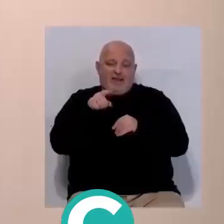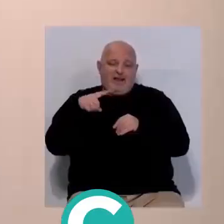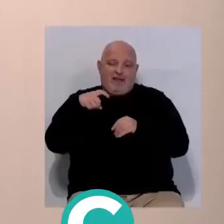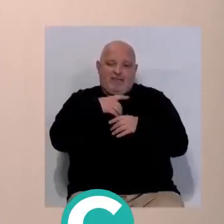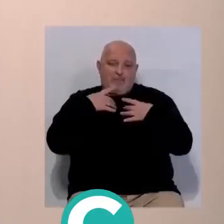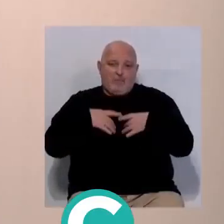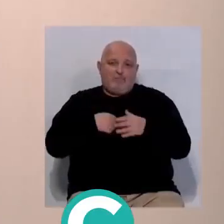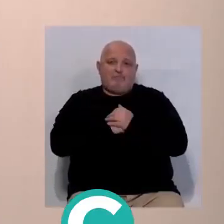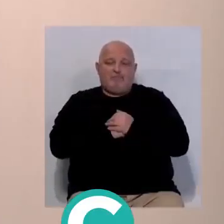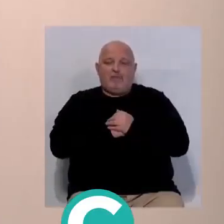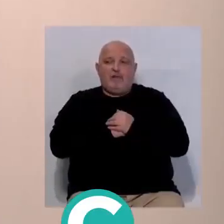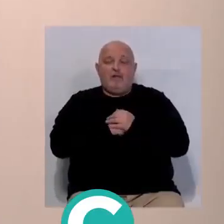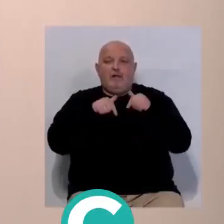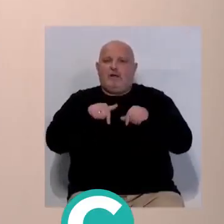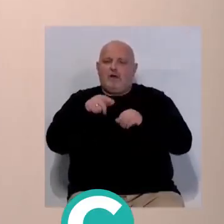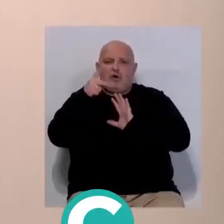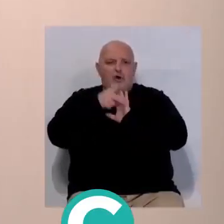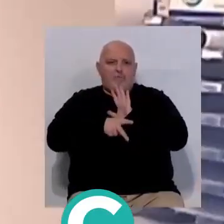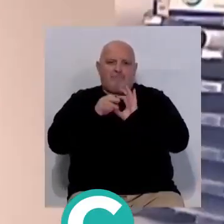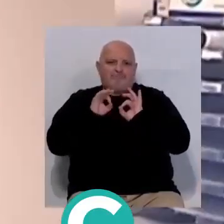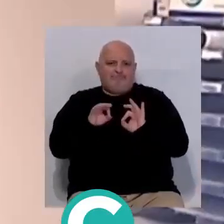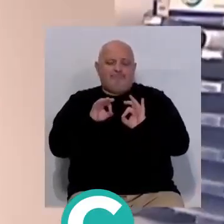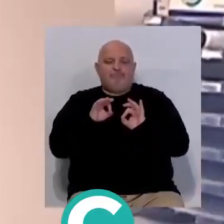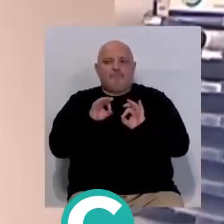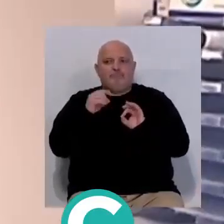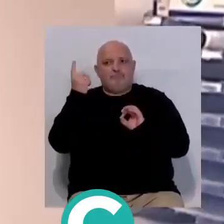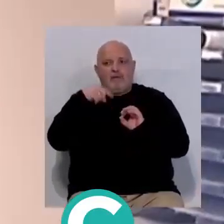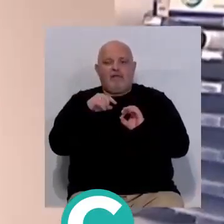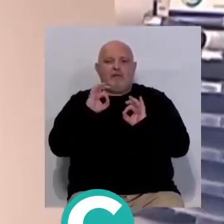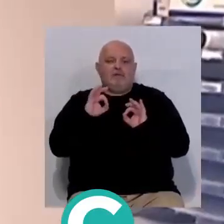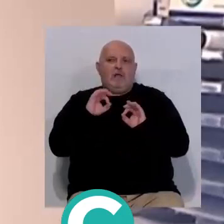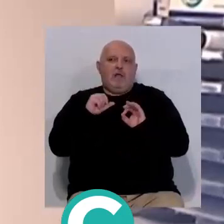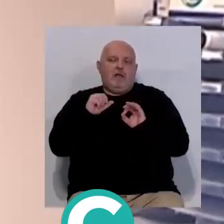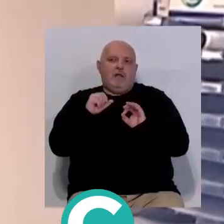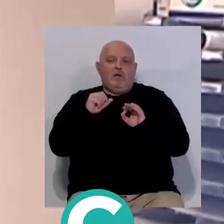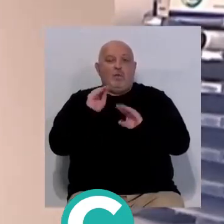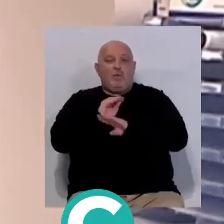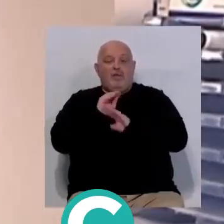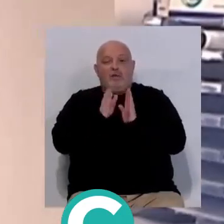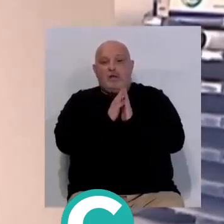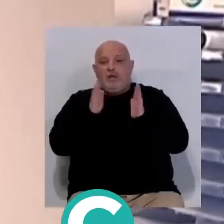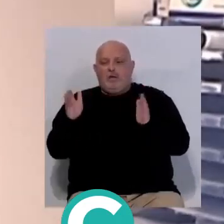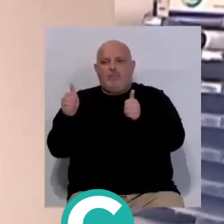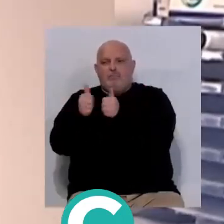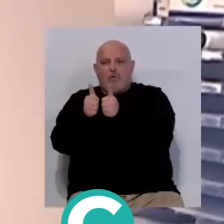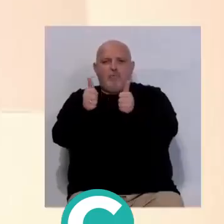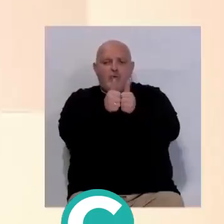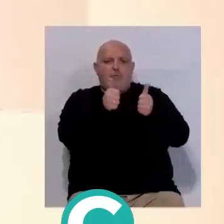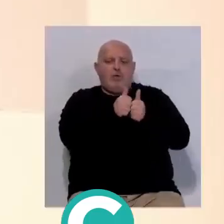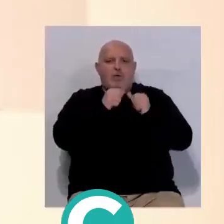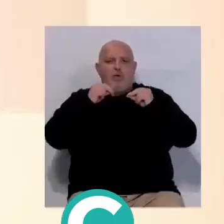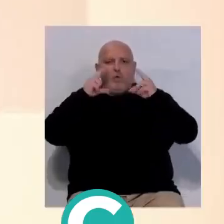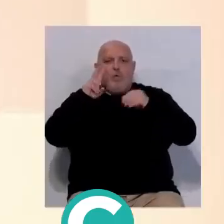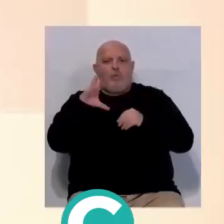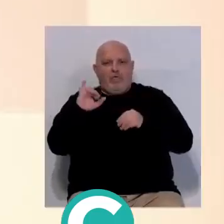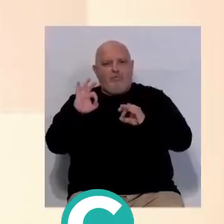cáncer de pulmón. Esto aquí es normal, con lo cual el paciente sabe sobradamente que va a tener en los cuidados del anestesista, va a tener un despertar en una